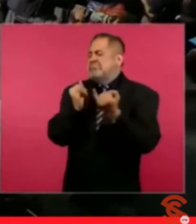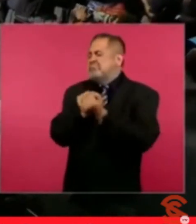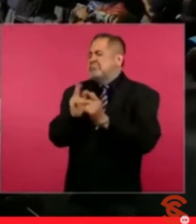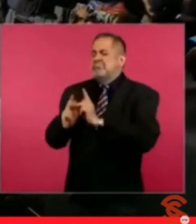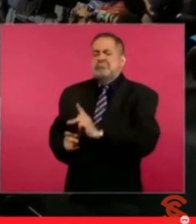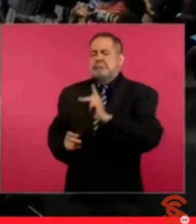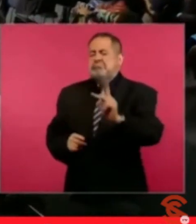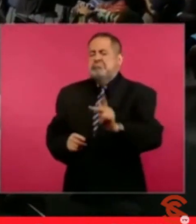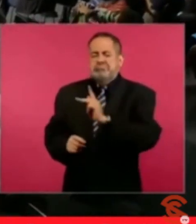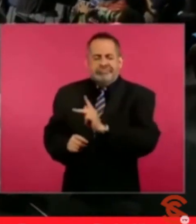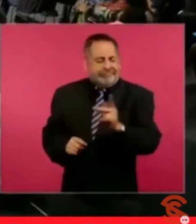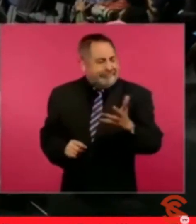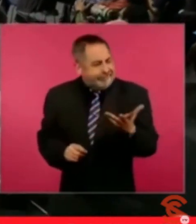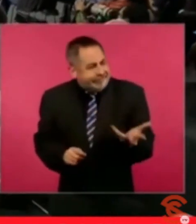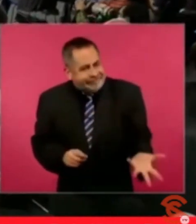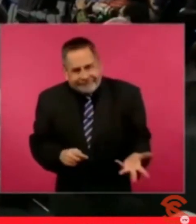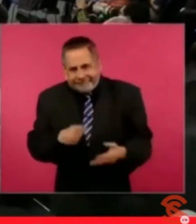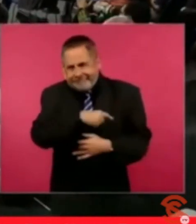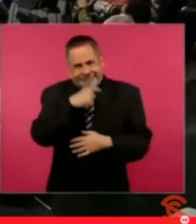es